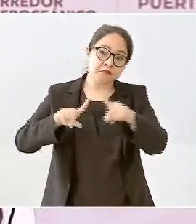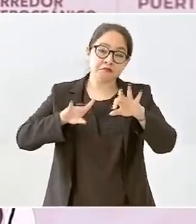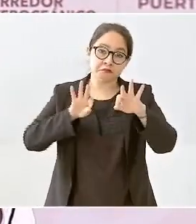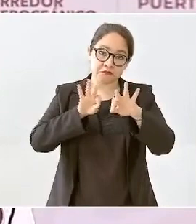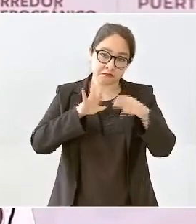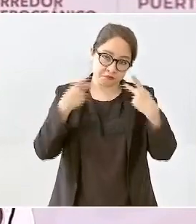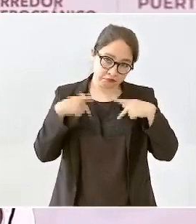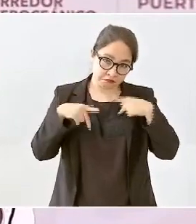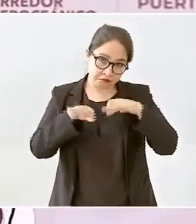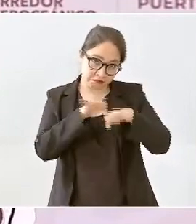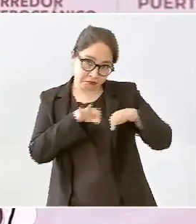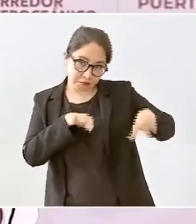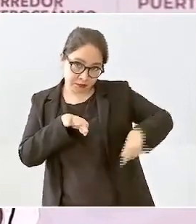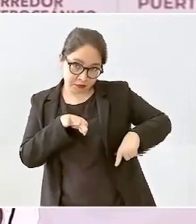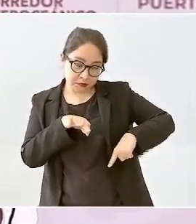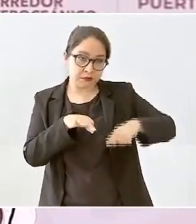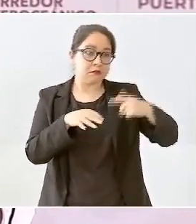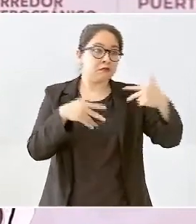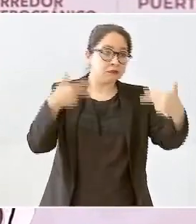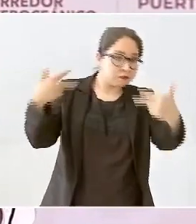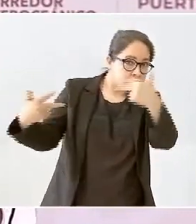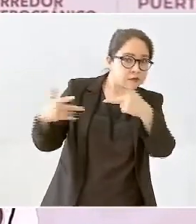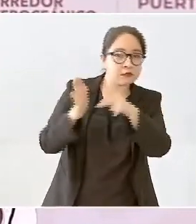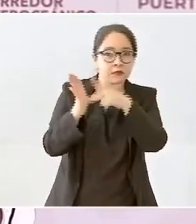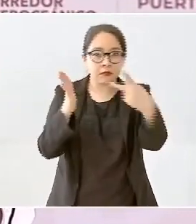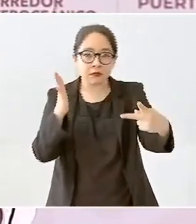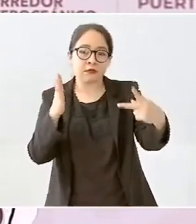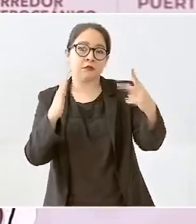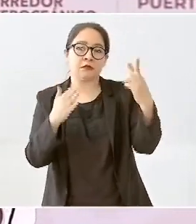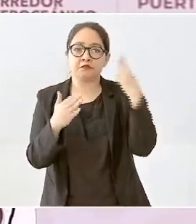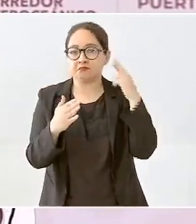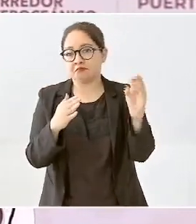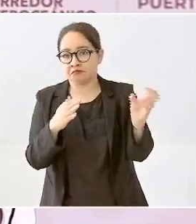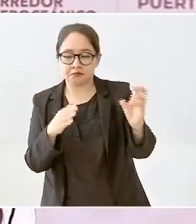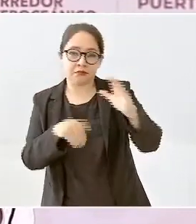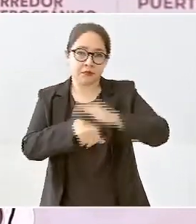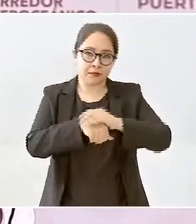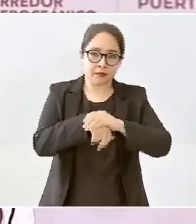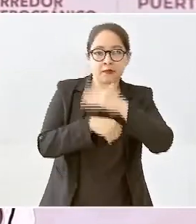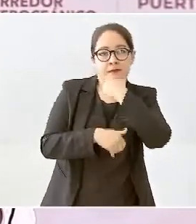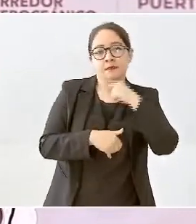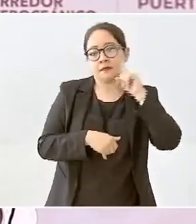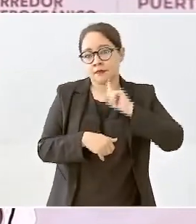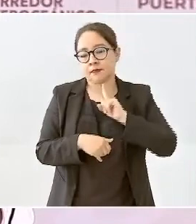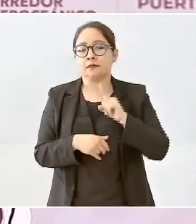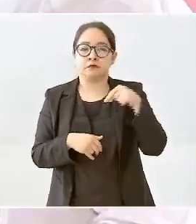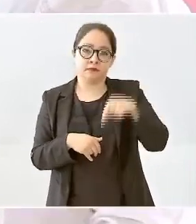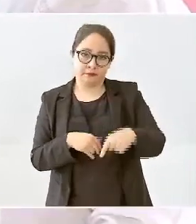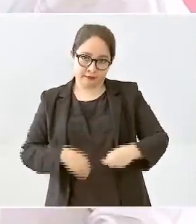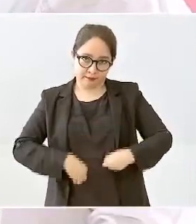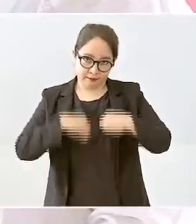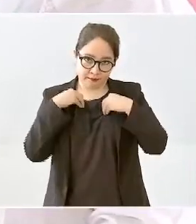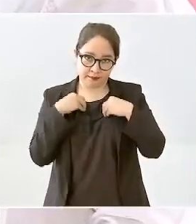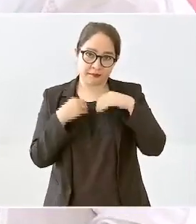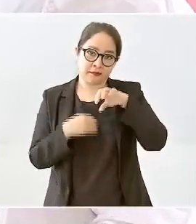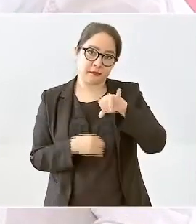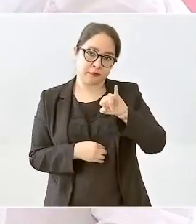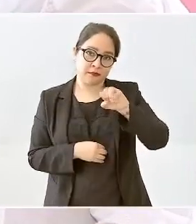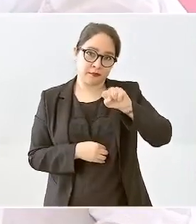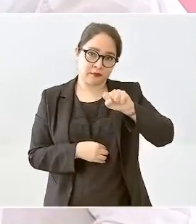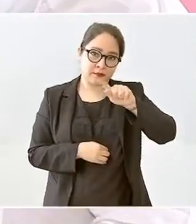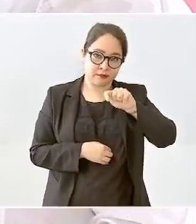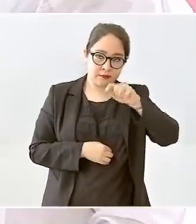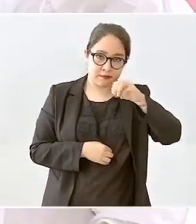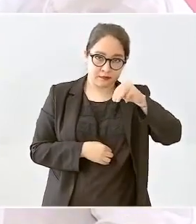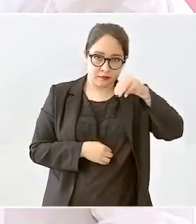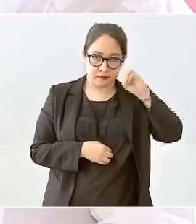presidium, miembros de la prensa, amigos y amigas de Veracruz y del Istmo. Quisiera recordar con